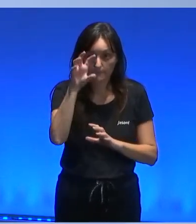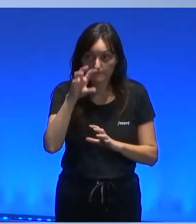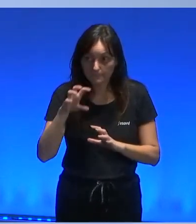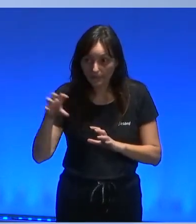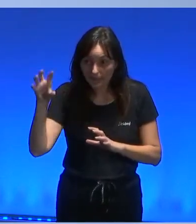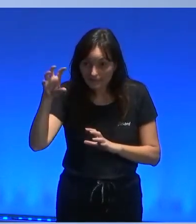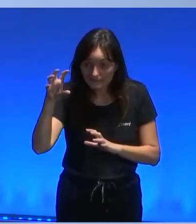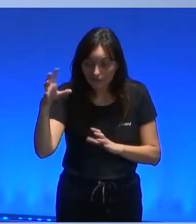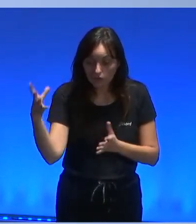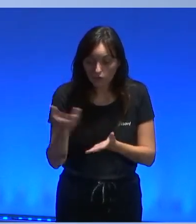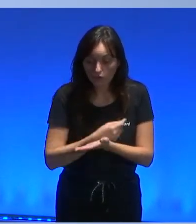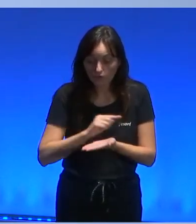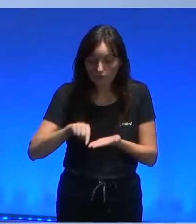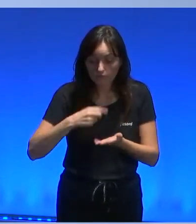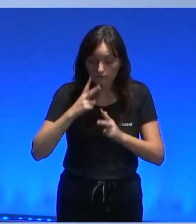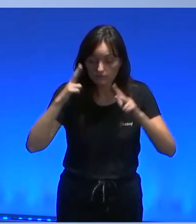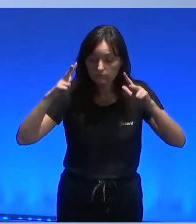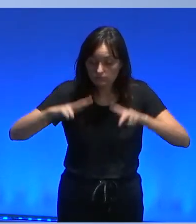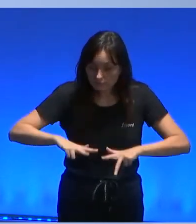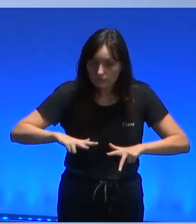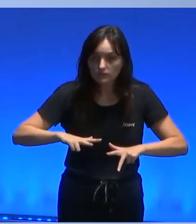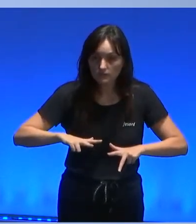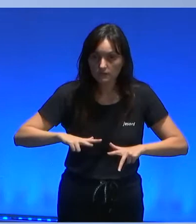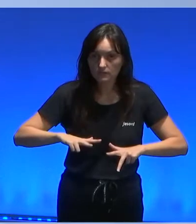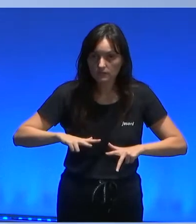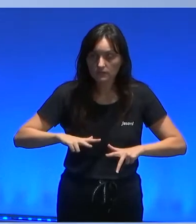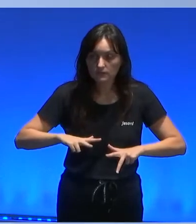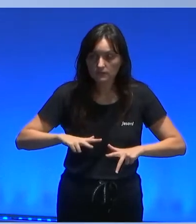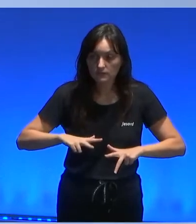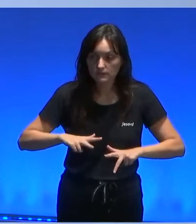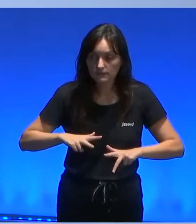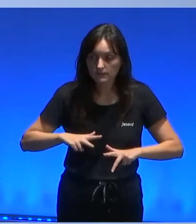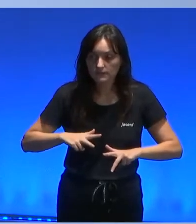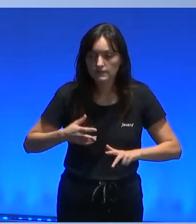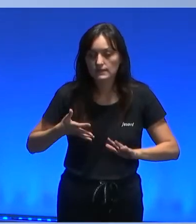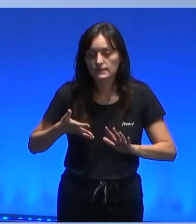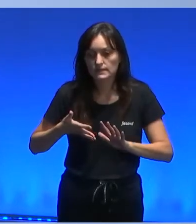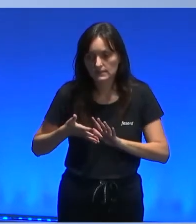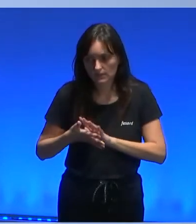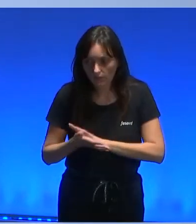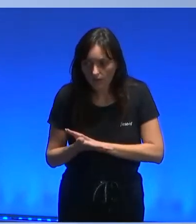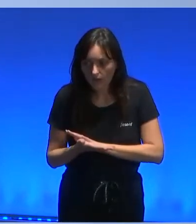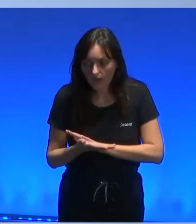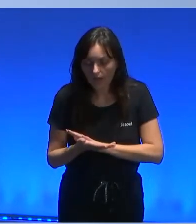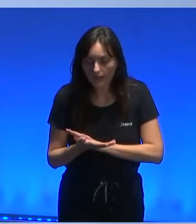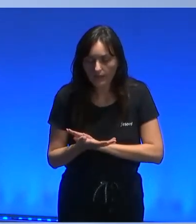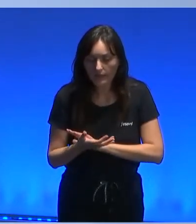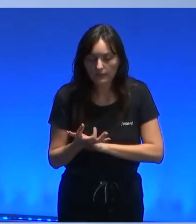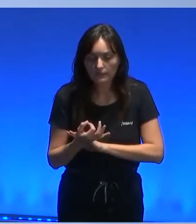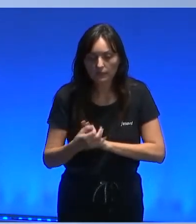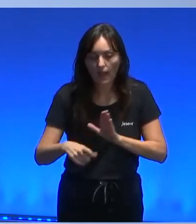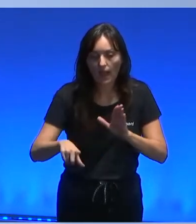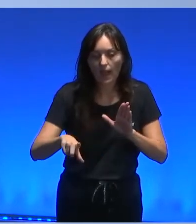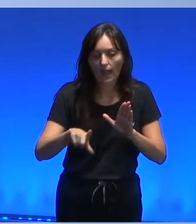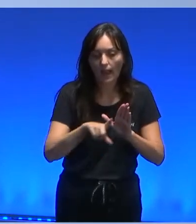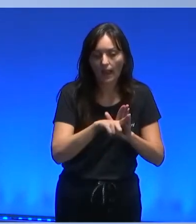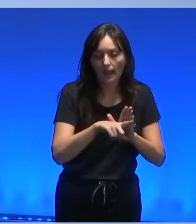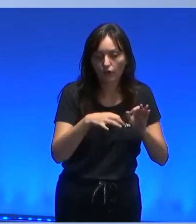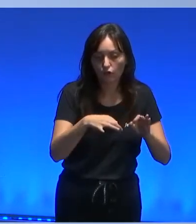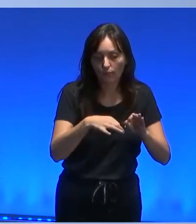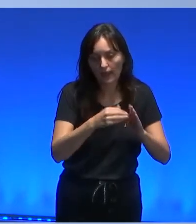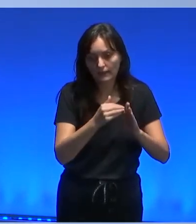lo ratificaron significa ponerlo encima a la legislación